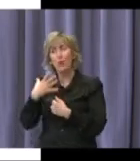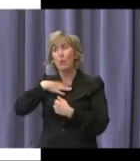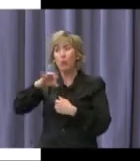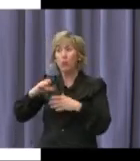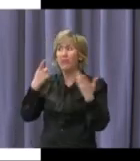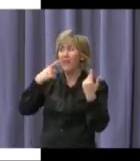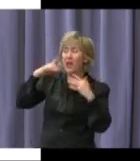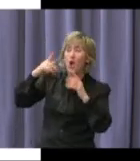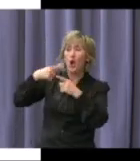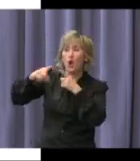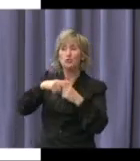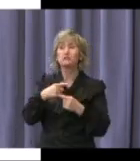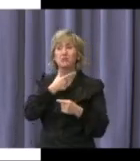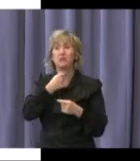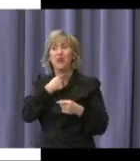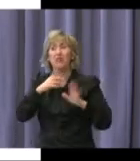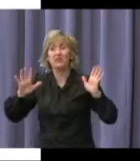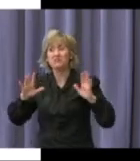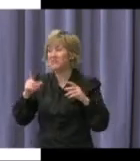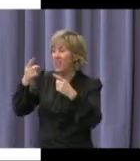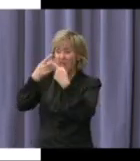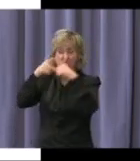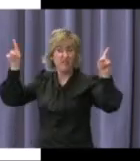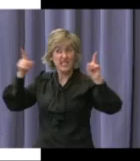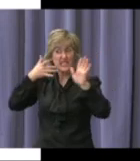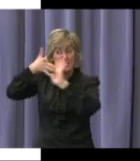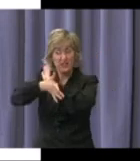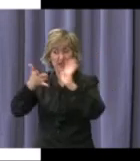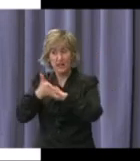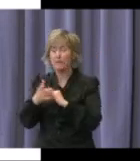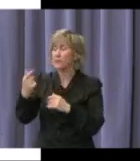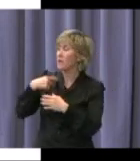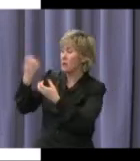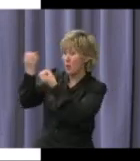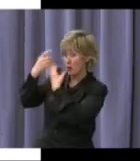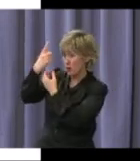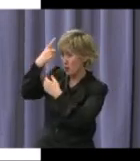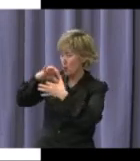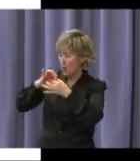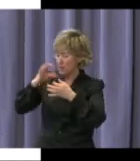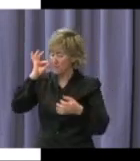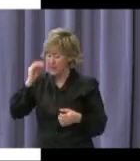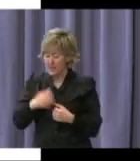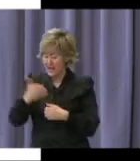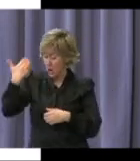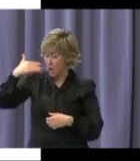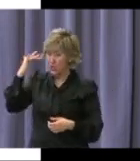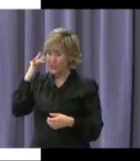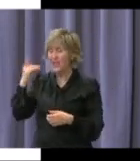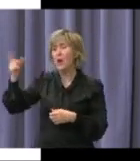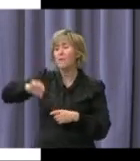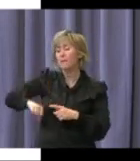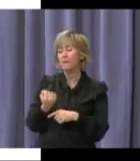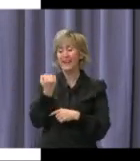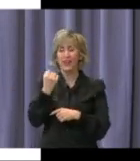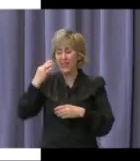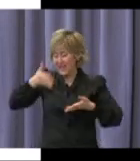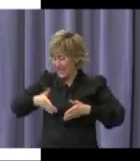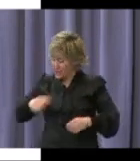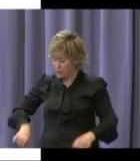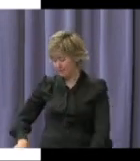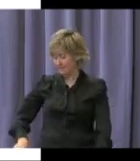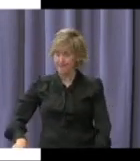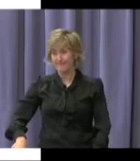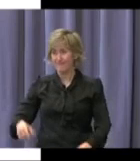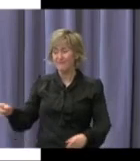pueden salir cosas que no tengan nada que ver, ¿no? Me contaba una amiga el otro día que estaba en Mercadona con su niño disfrazado